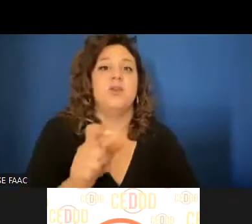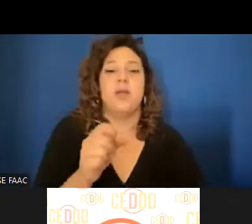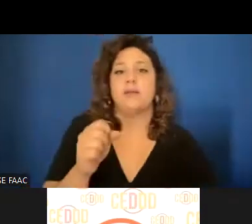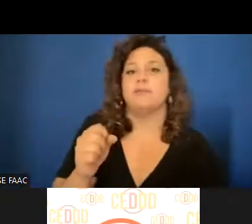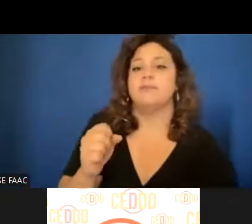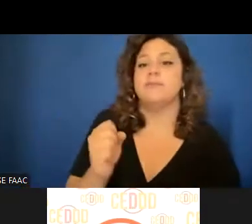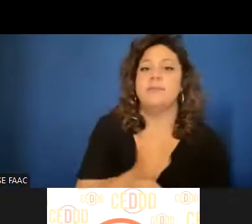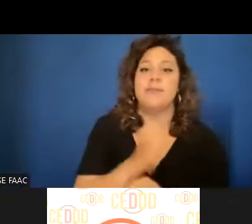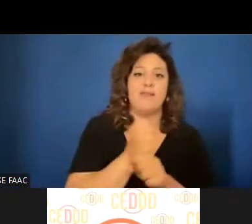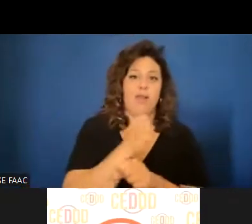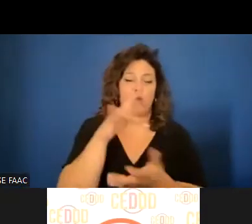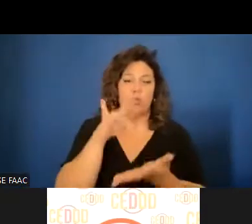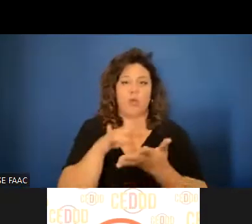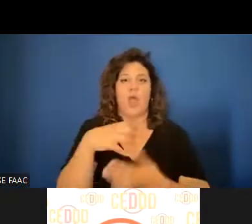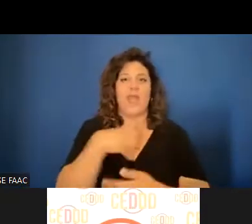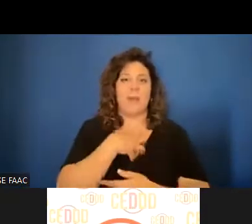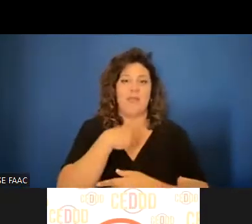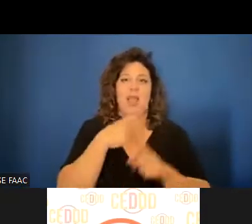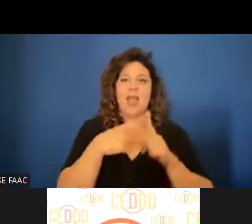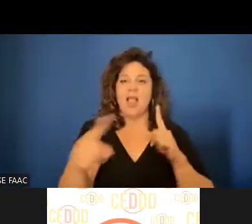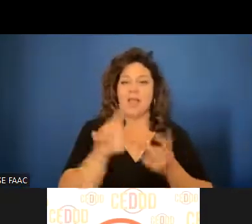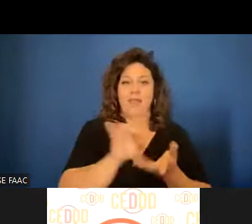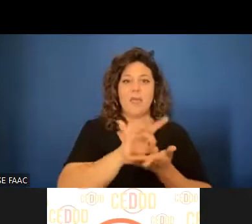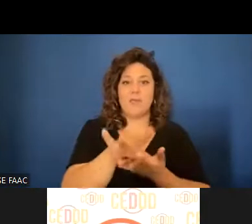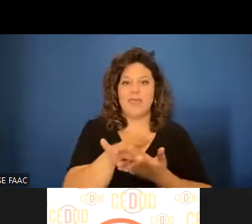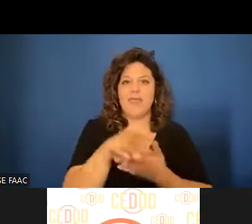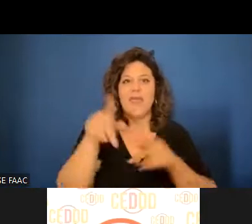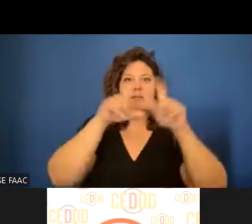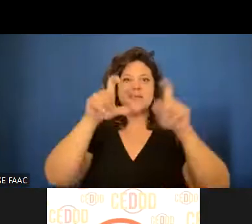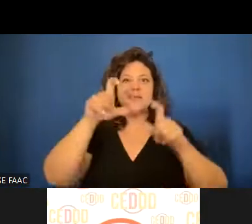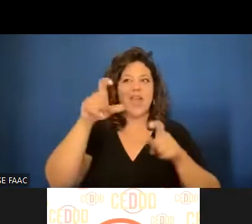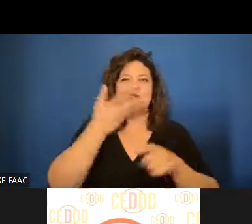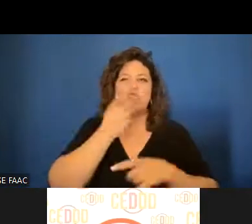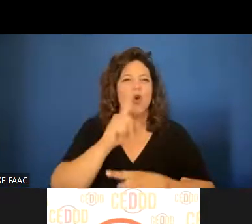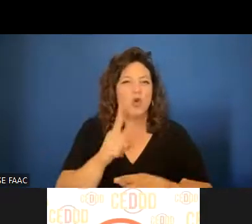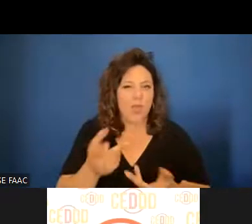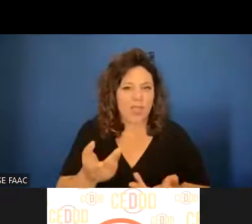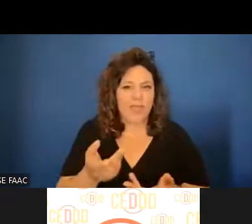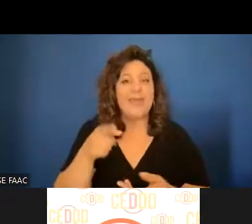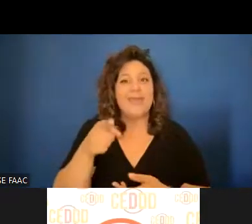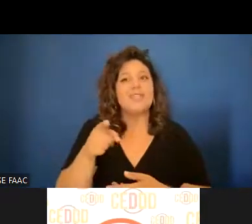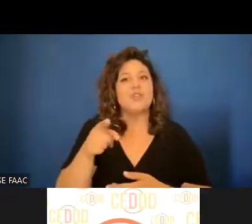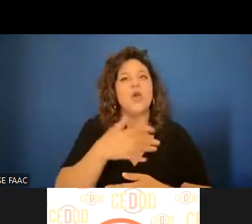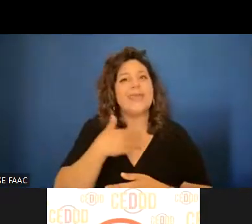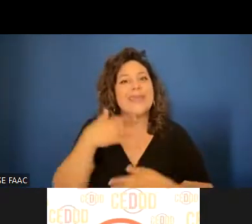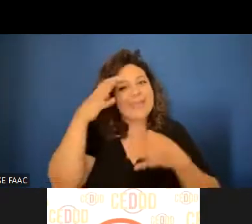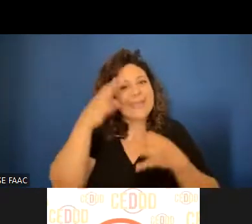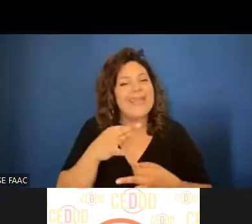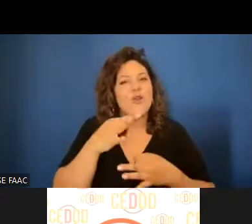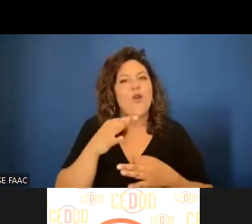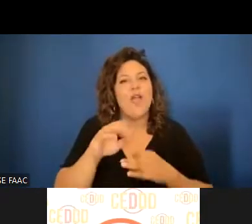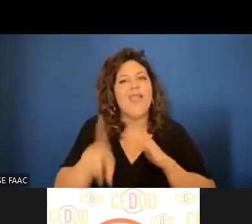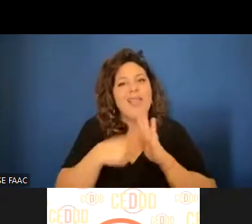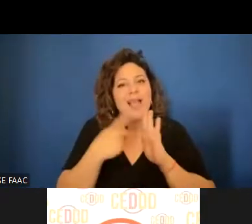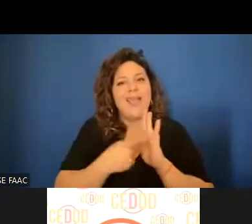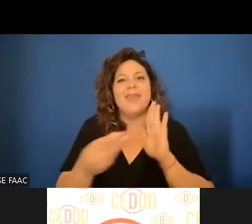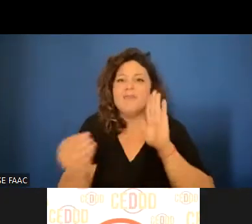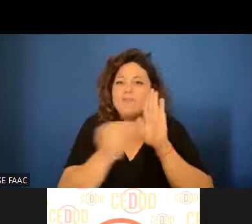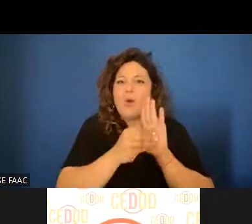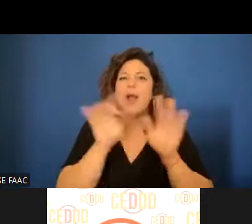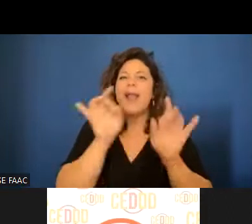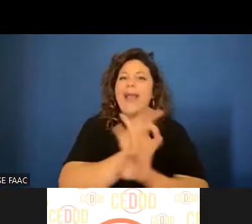Claro, esa es una visión optimista y que comparto, ¿no? De un primer paso, aunque es verdad que como todos los primeros